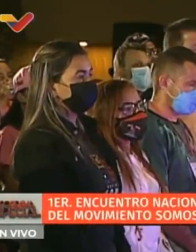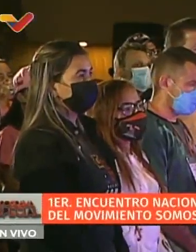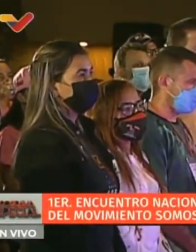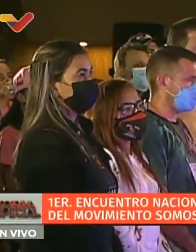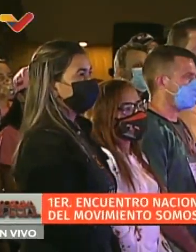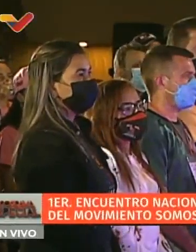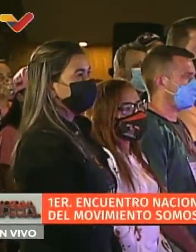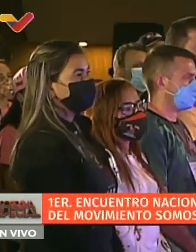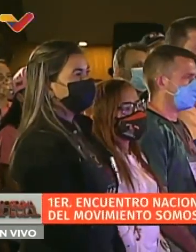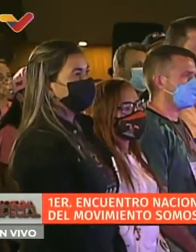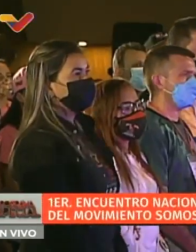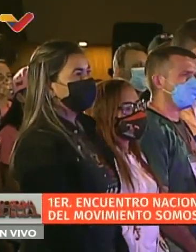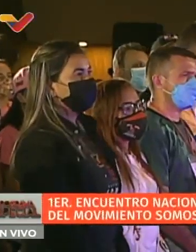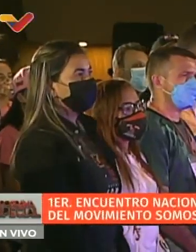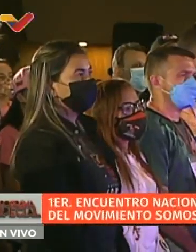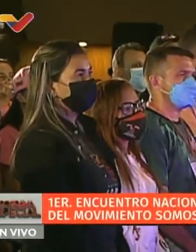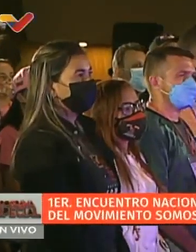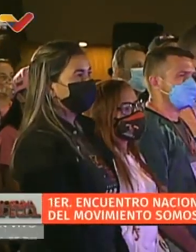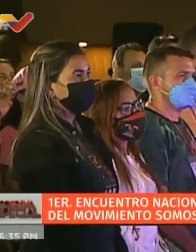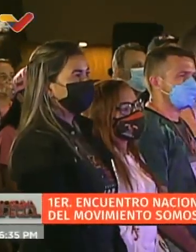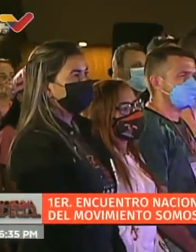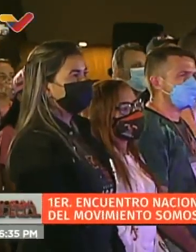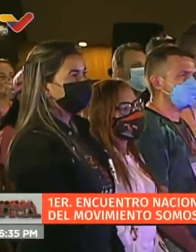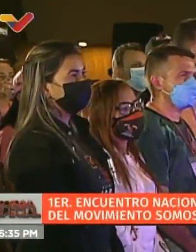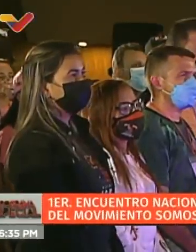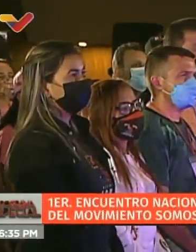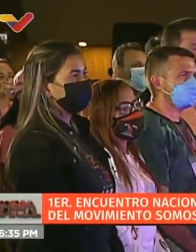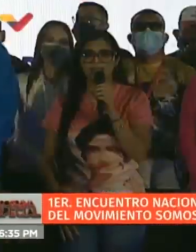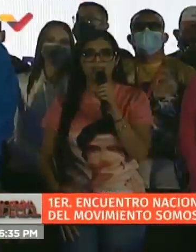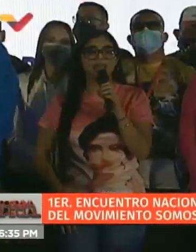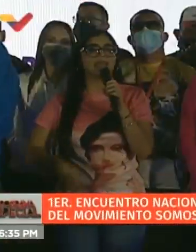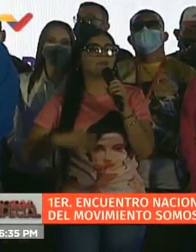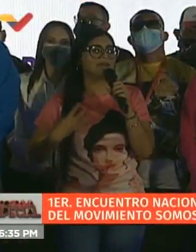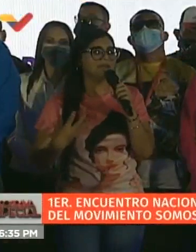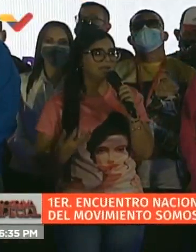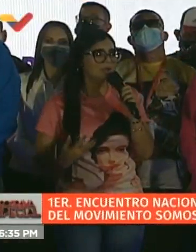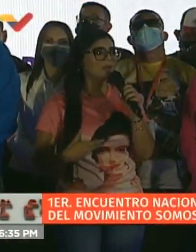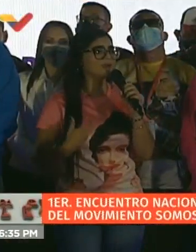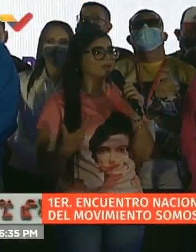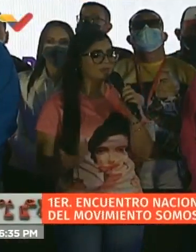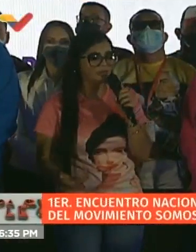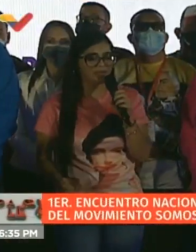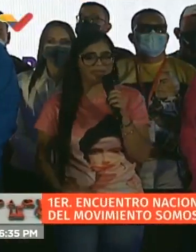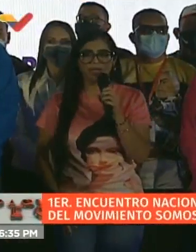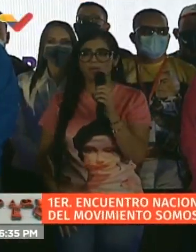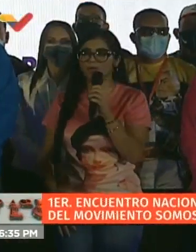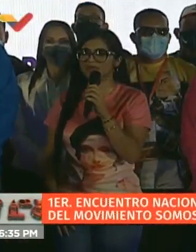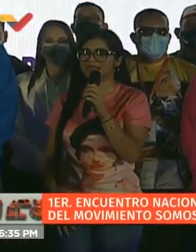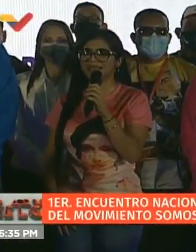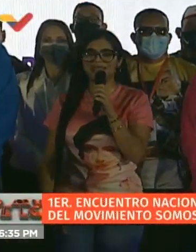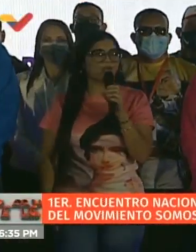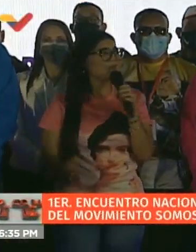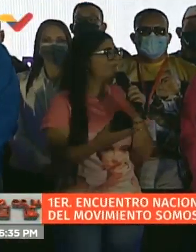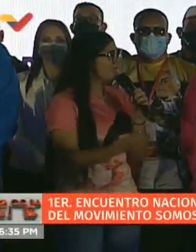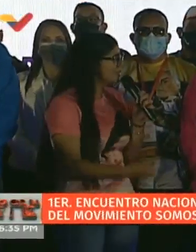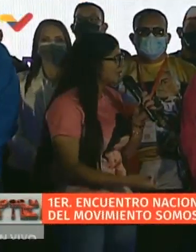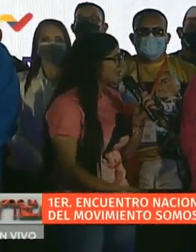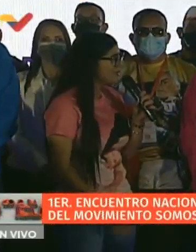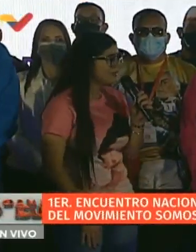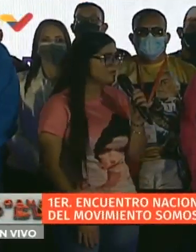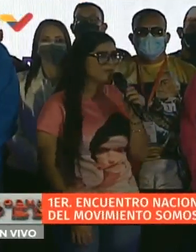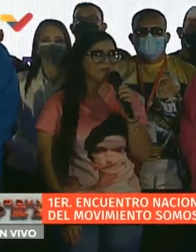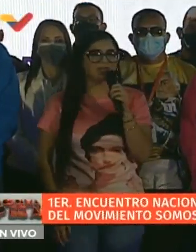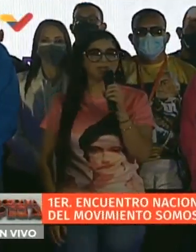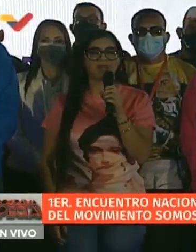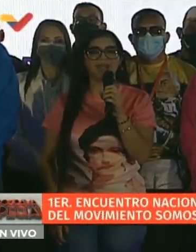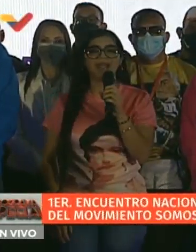ir avanzando. Estas secretarías apoyan la consolidación de las redes y además que tenemos otra figura tan hermosa que en los inicios